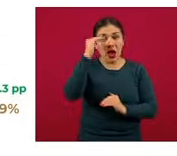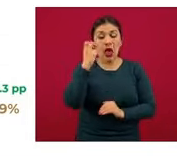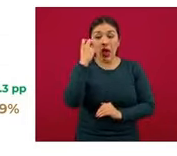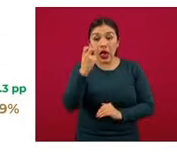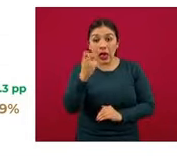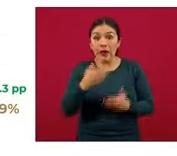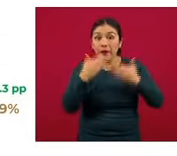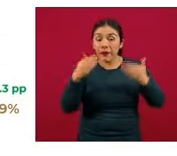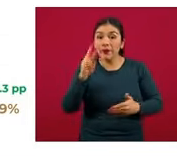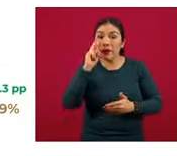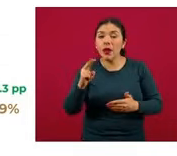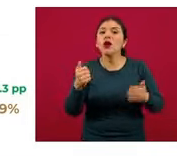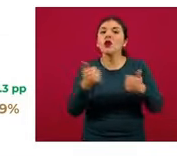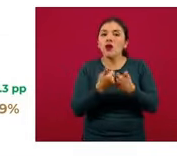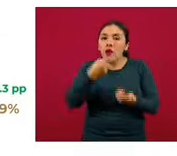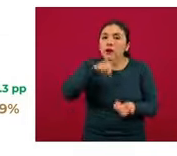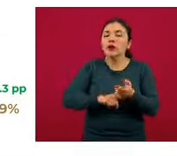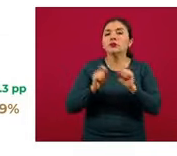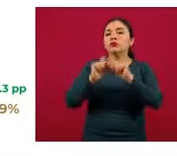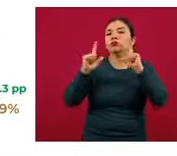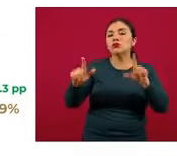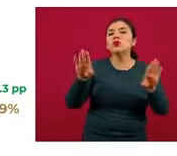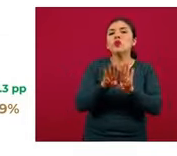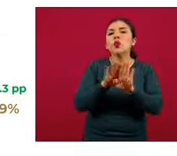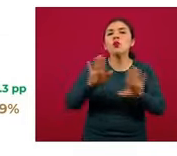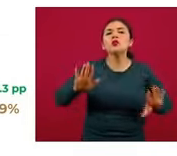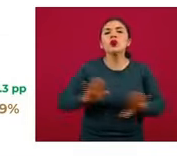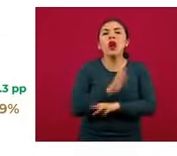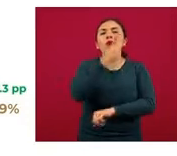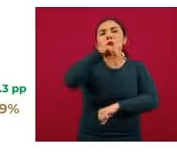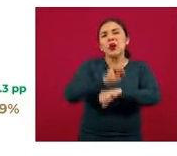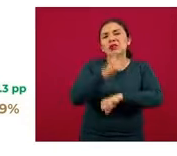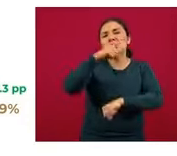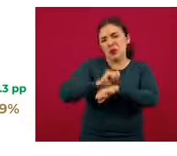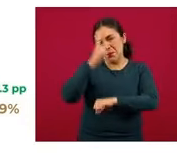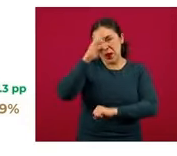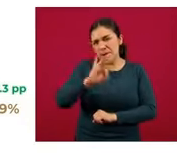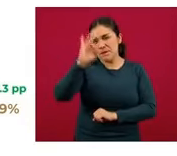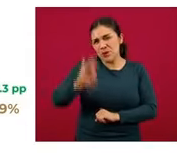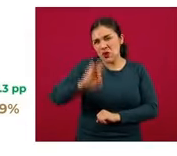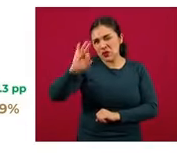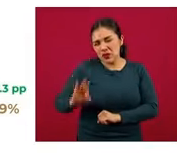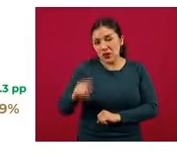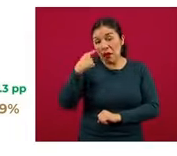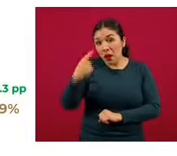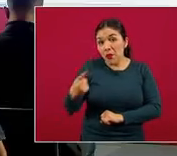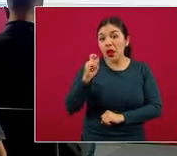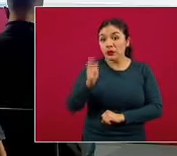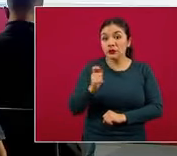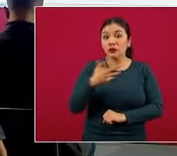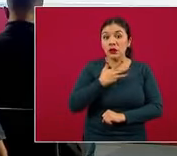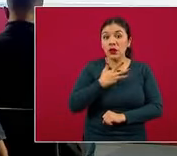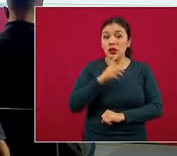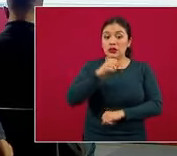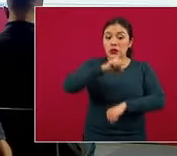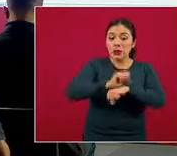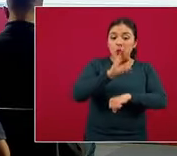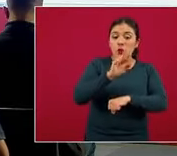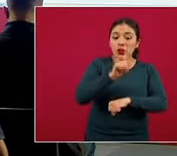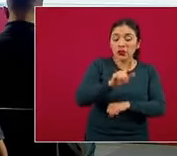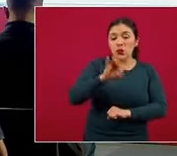pues bueno, también lo vemos reflejado en el cambio semanal del porcentaje, en donde entre la 47 y 48